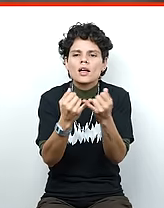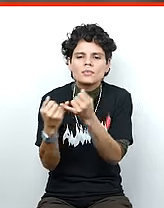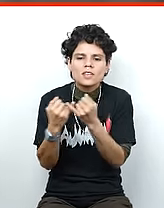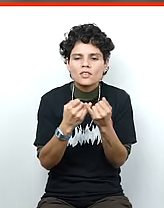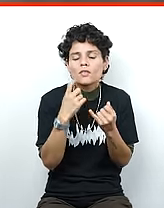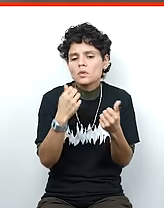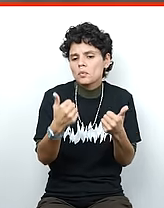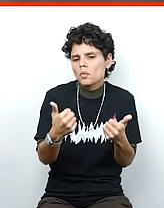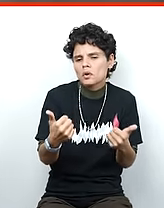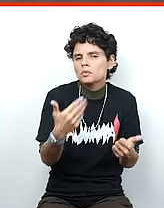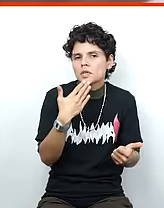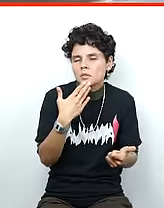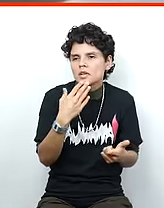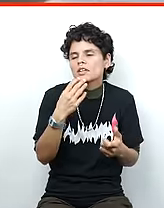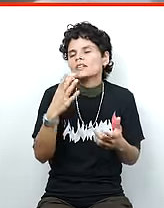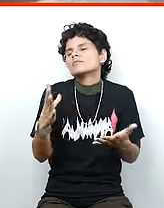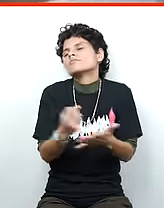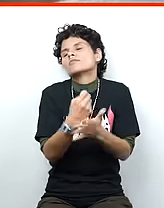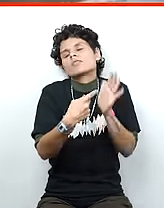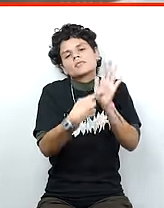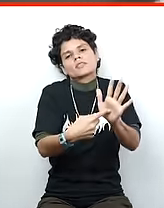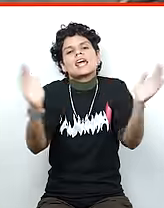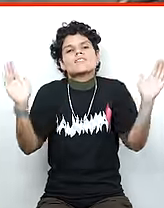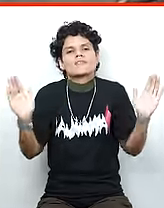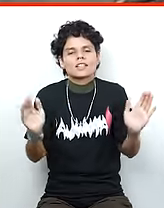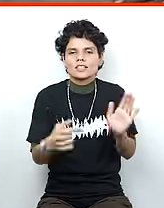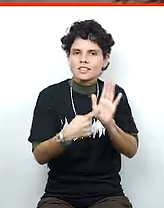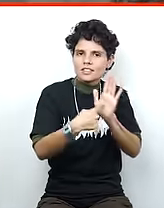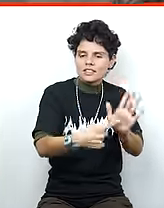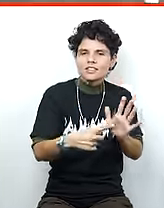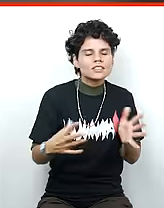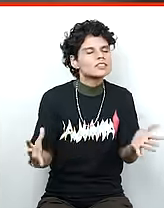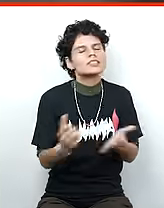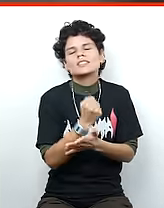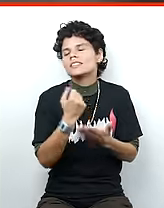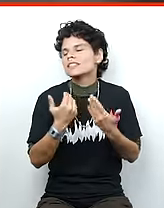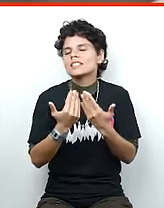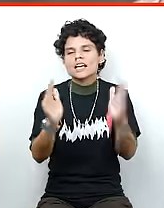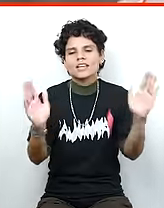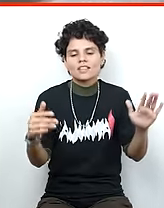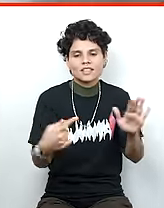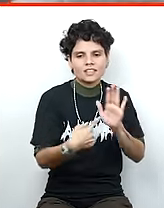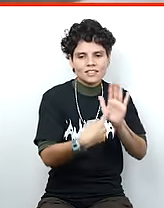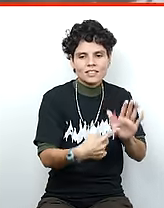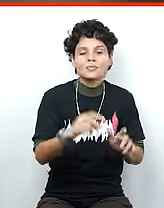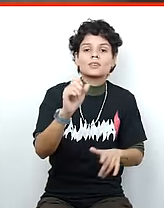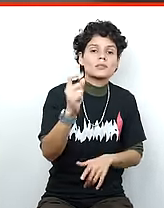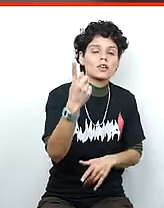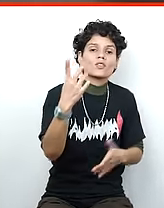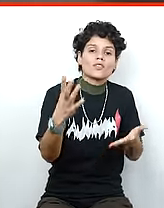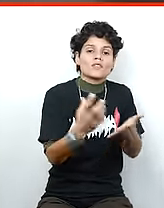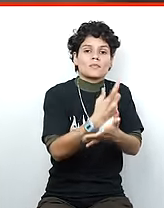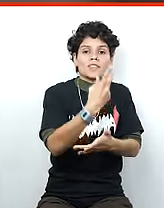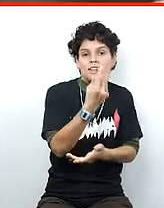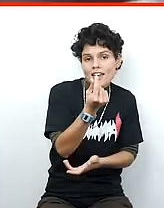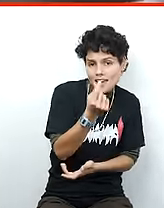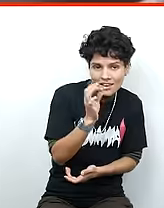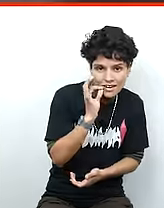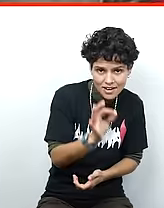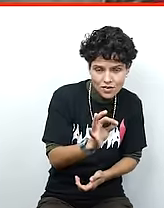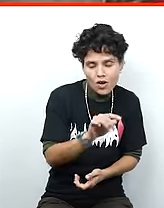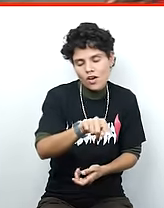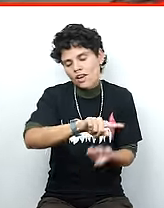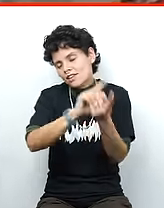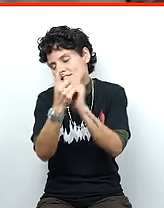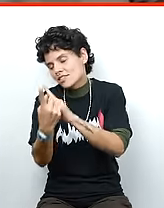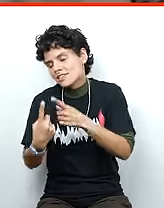Va a estar bueno. Y viene el show también, pues finalmente libre el show. Finalmente libre. Sí, yo. Porque ese... primero tuve Finalmente Rico. Sí, y ahora